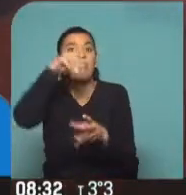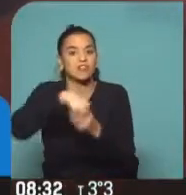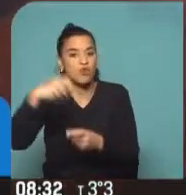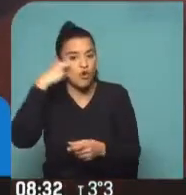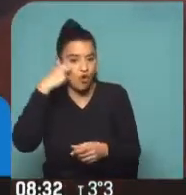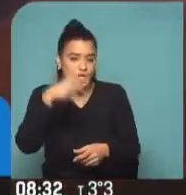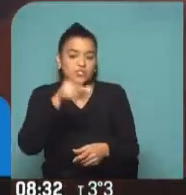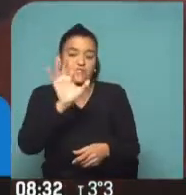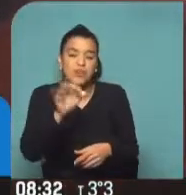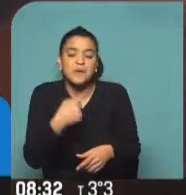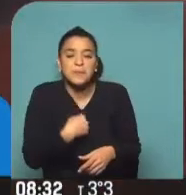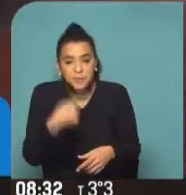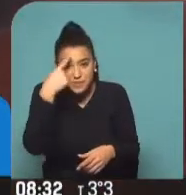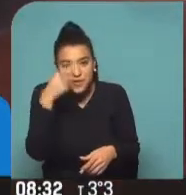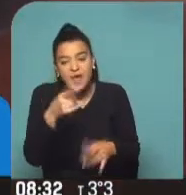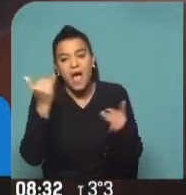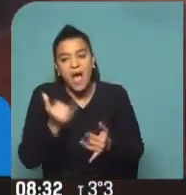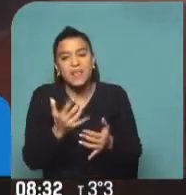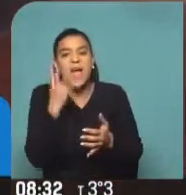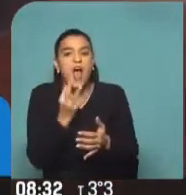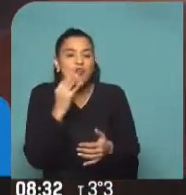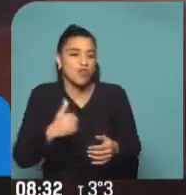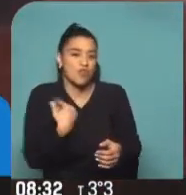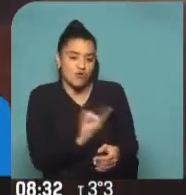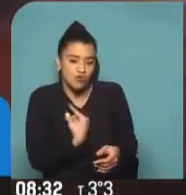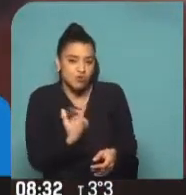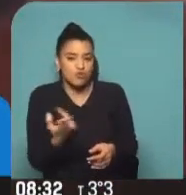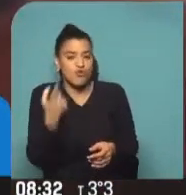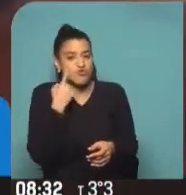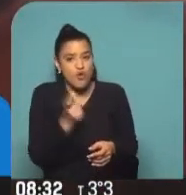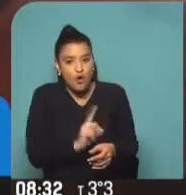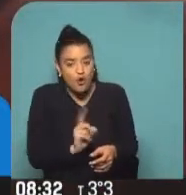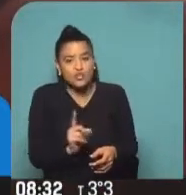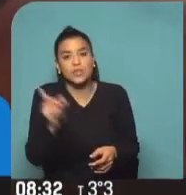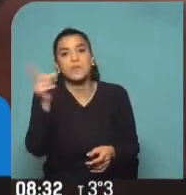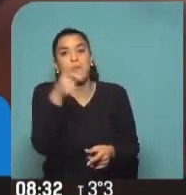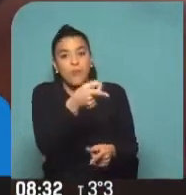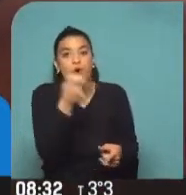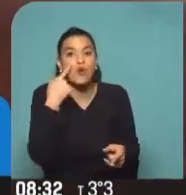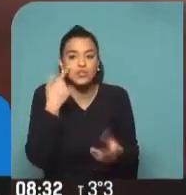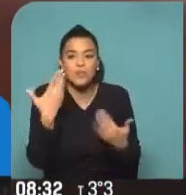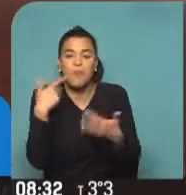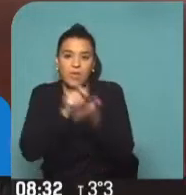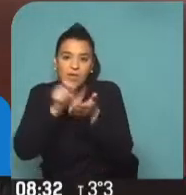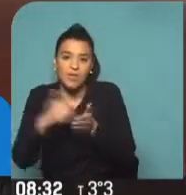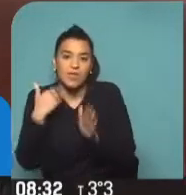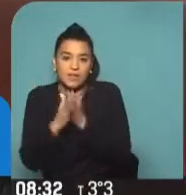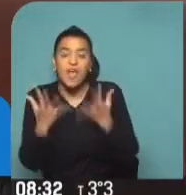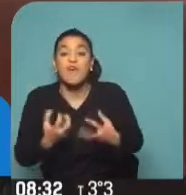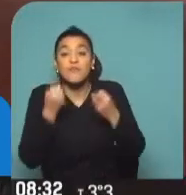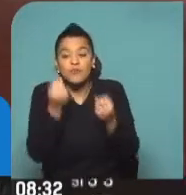Sí. suponemos que hay una trama que no conocemos, que pudiste indagar y presentarla en el libro. Sí, es un esfuerzo por tratar